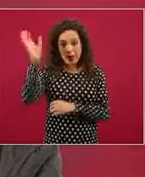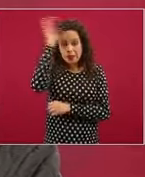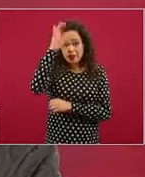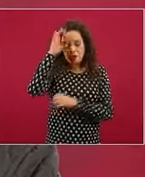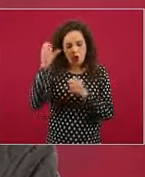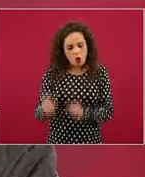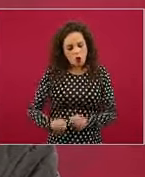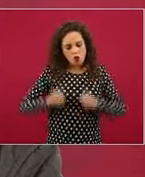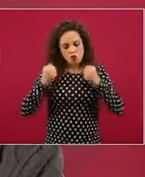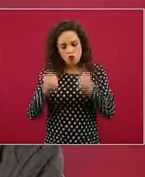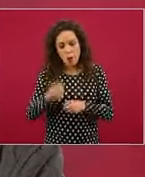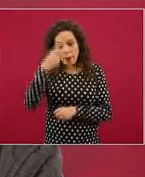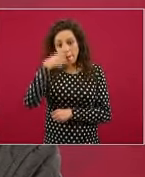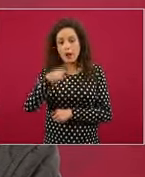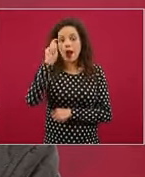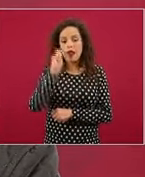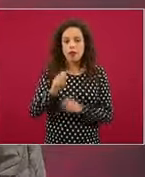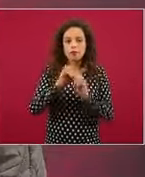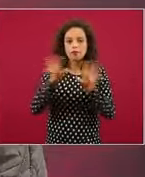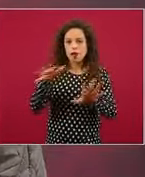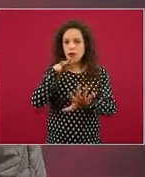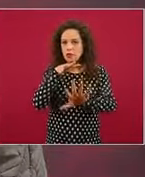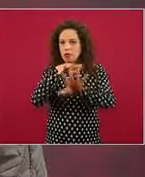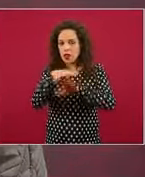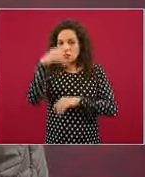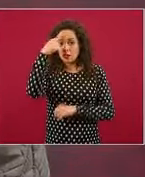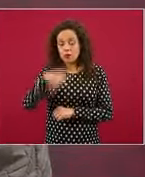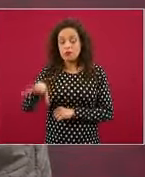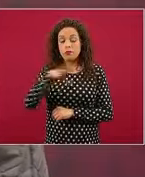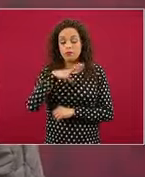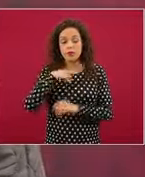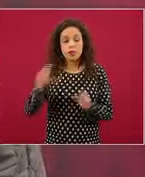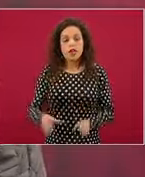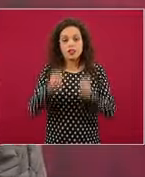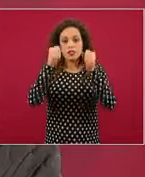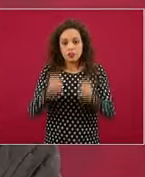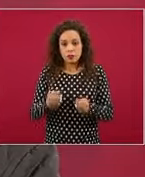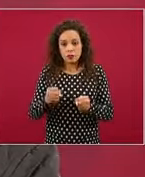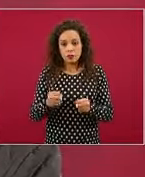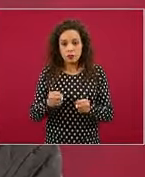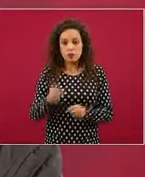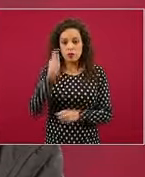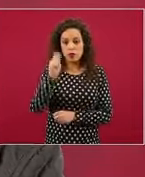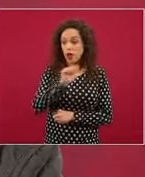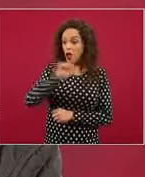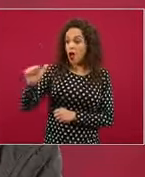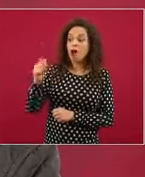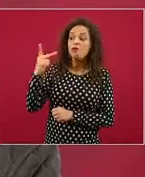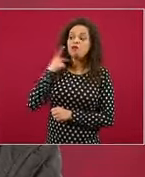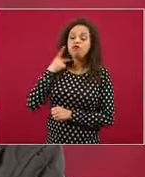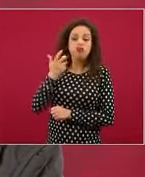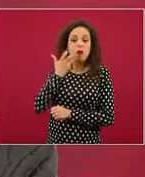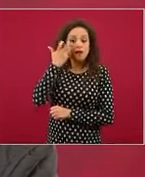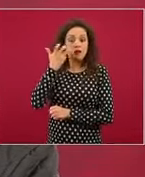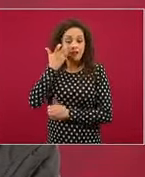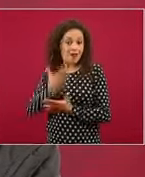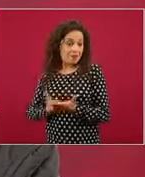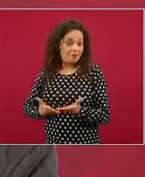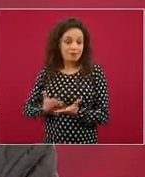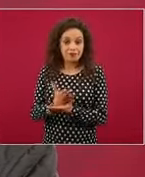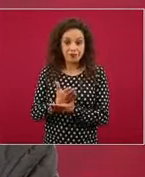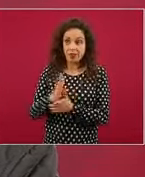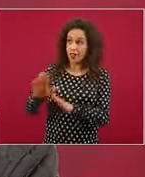la mayor transparencia, la mayor trazabilidad, para garantizar que ninguna influencia política que pudiera penetrarse del